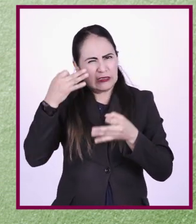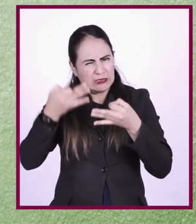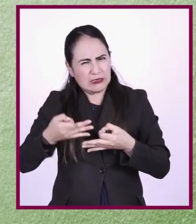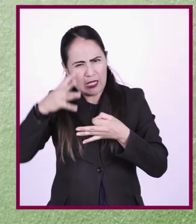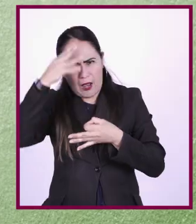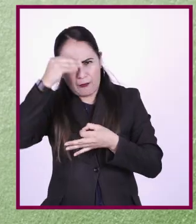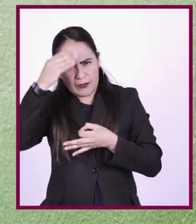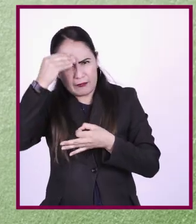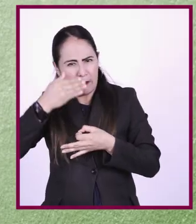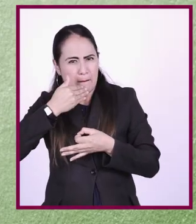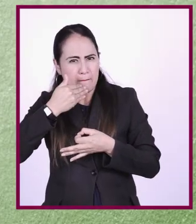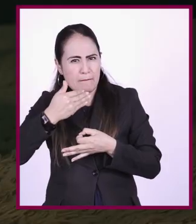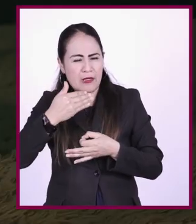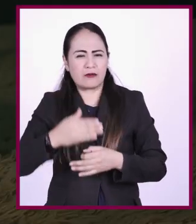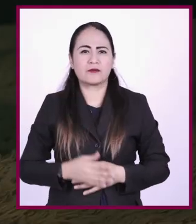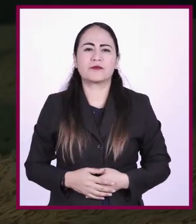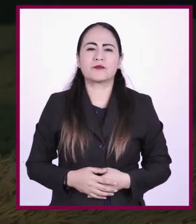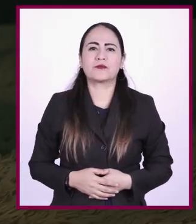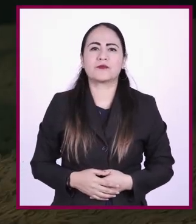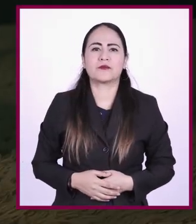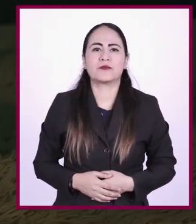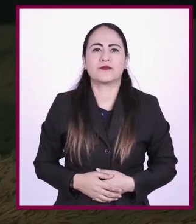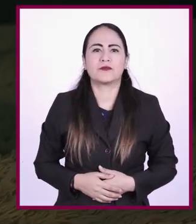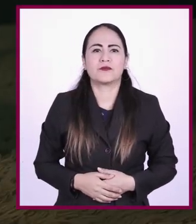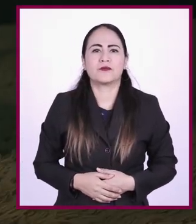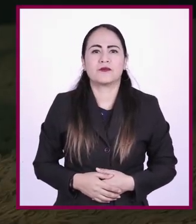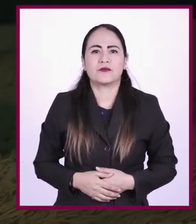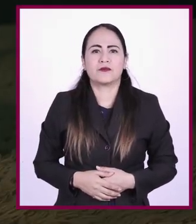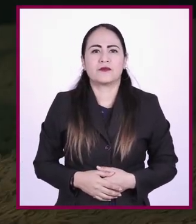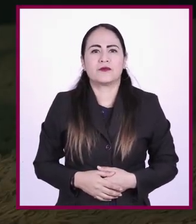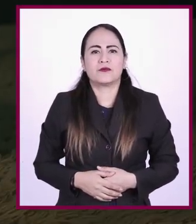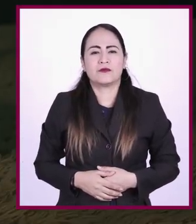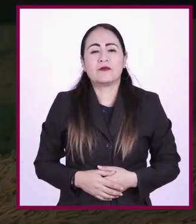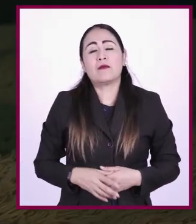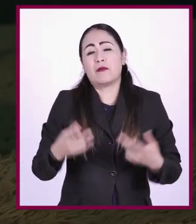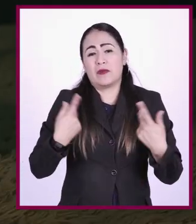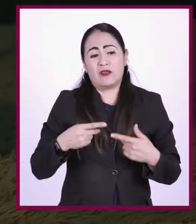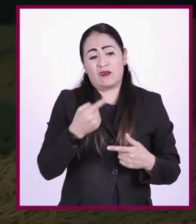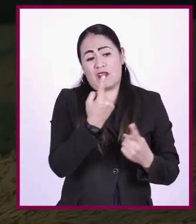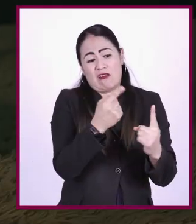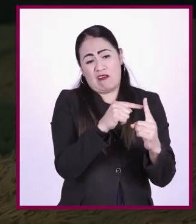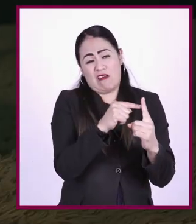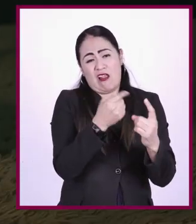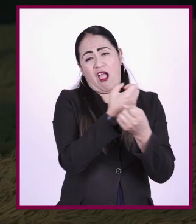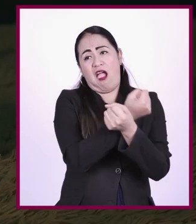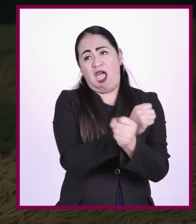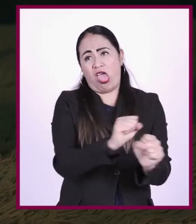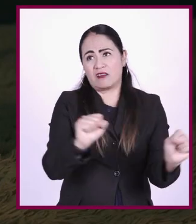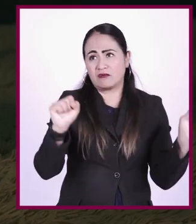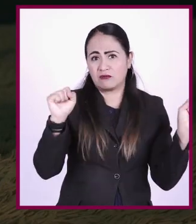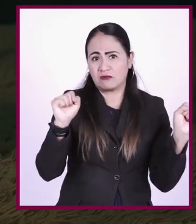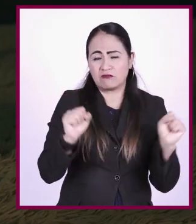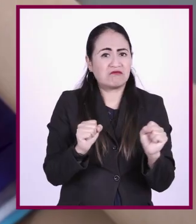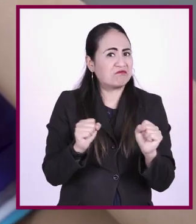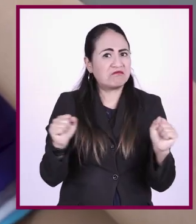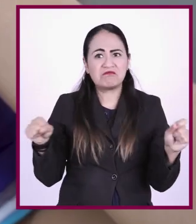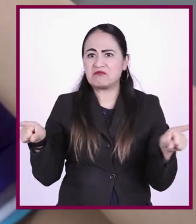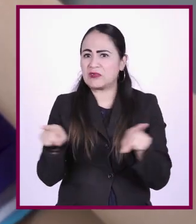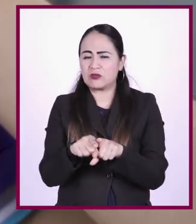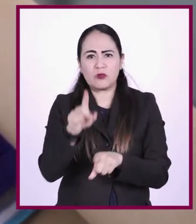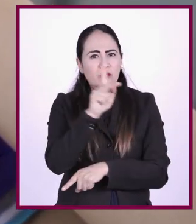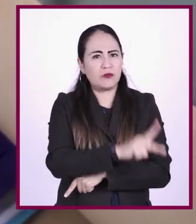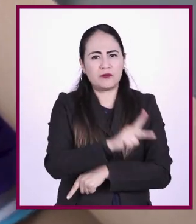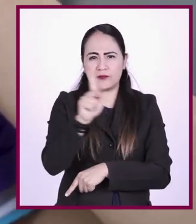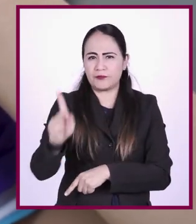de aprendizaje superior. Cuando alguien está aburrido, se produce el mismo efecto que cuando se siente estresado o con